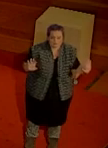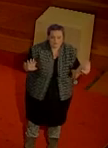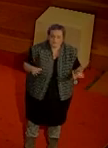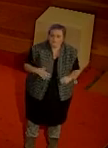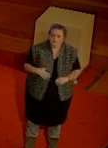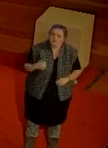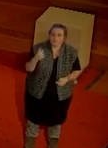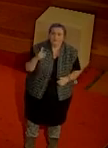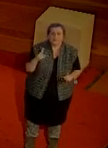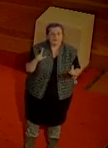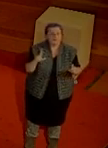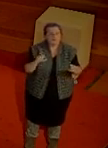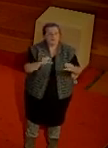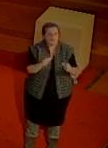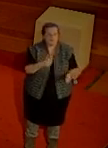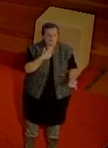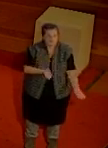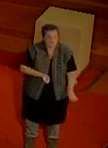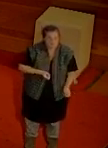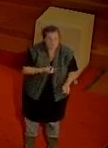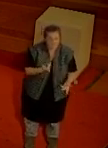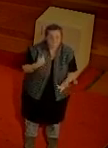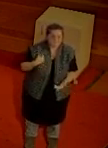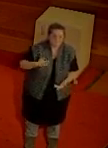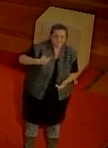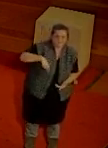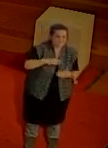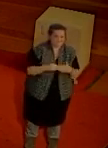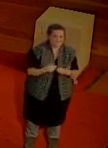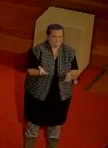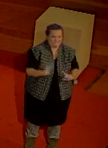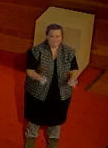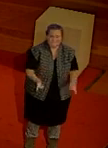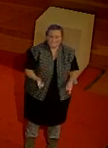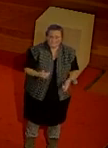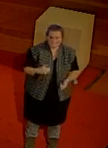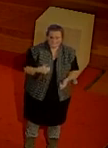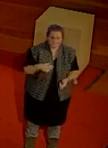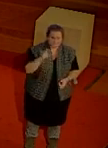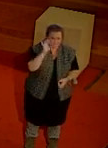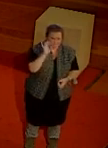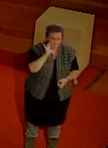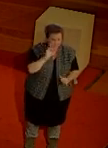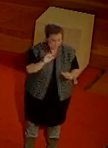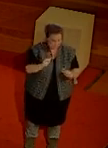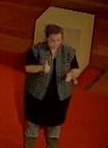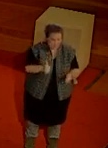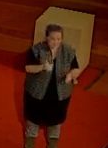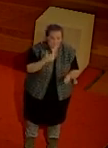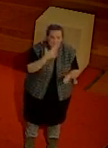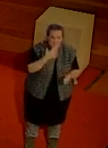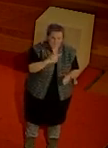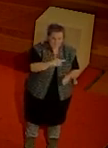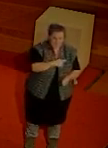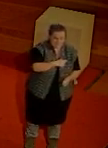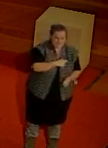en el lenguaje de la seguridad en estos últimos tiempos que nos remite a principios del siglo cuando se hablaba de Chin